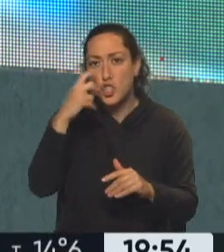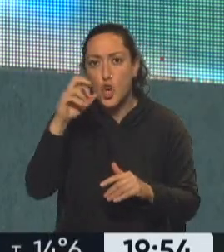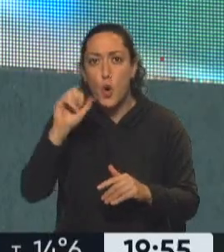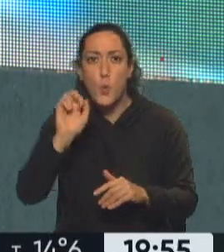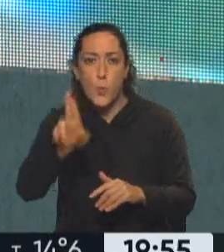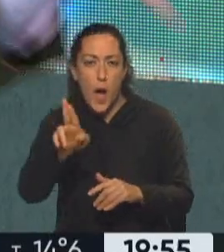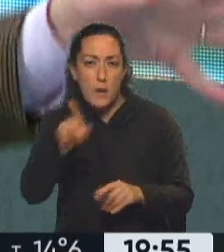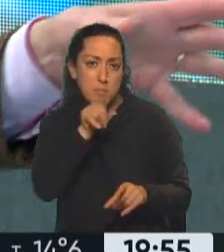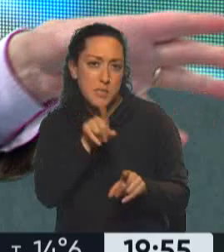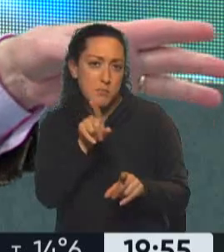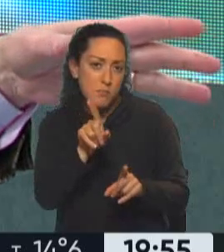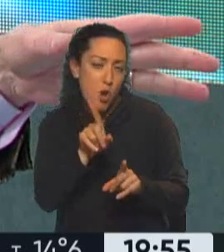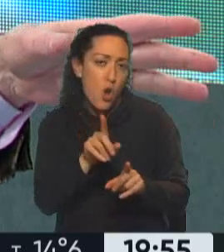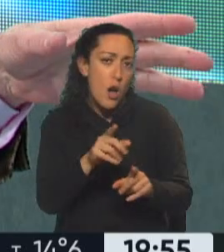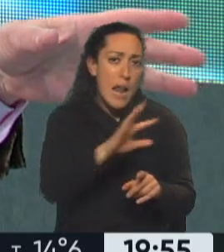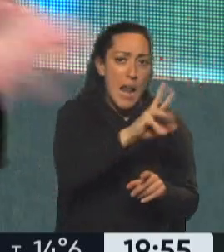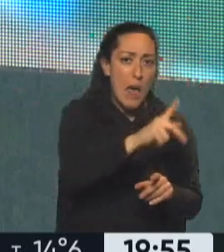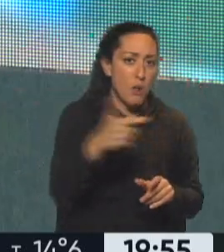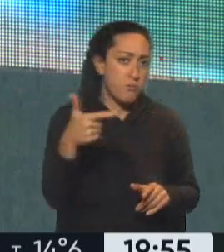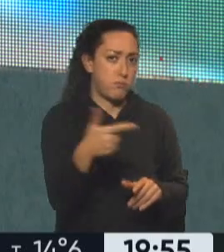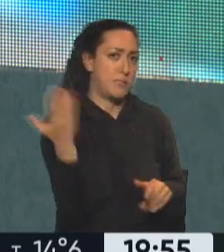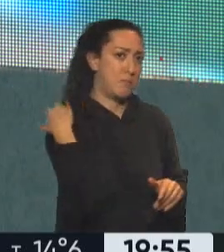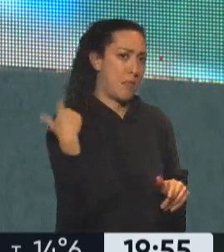un ladrón, y lo mata por la espalda.